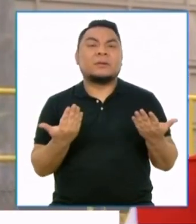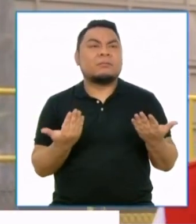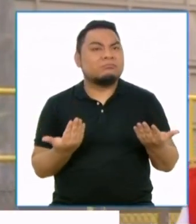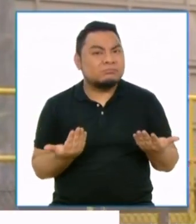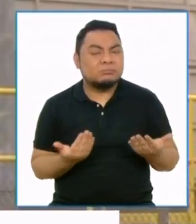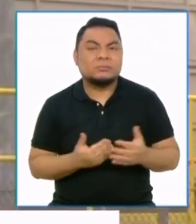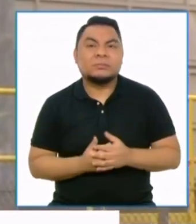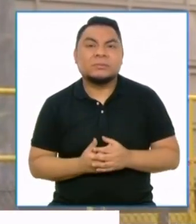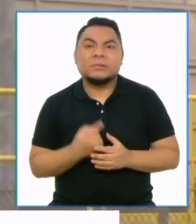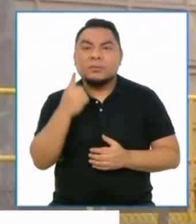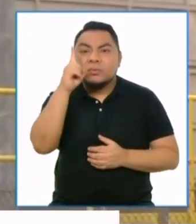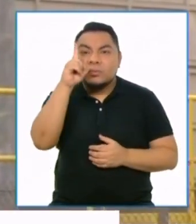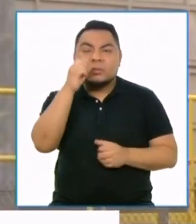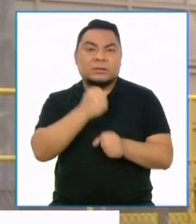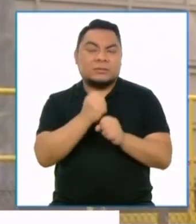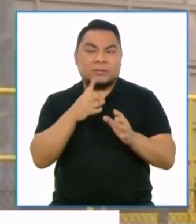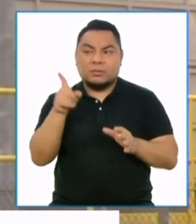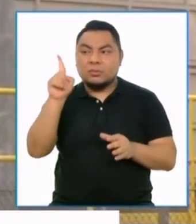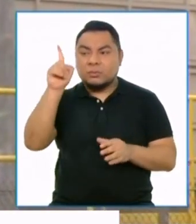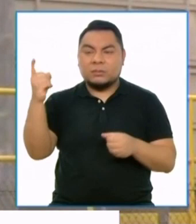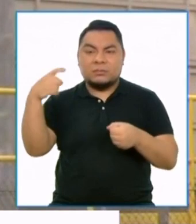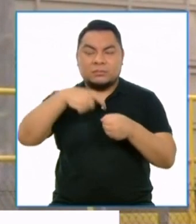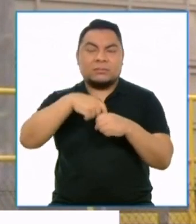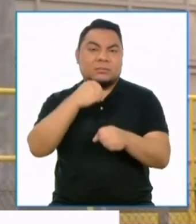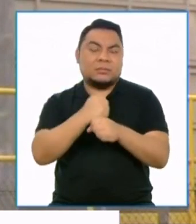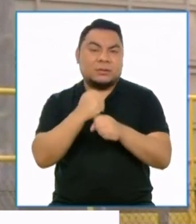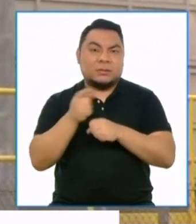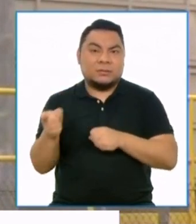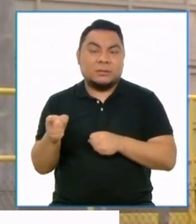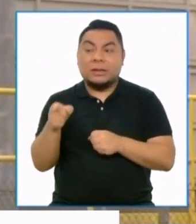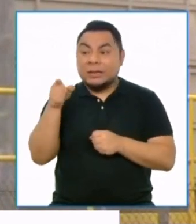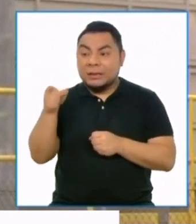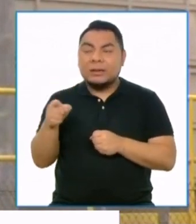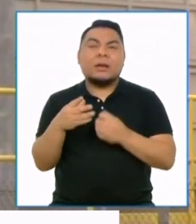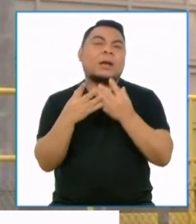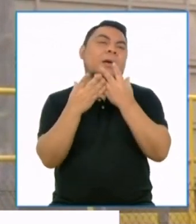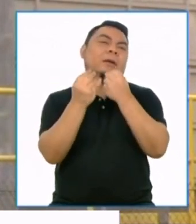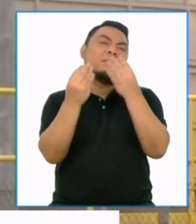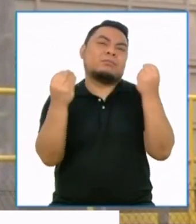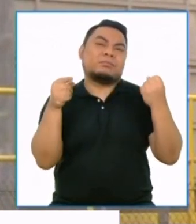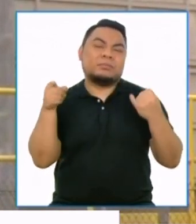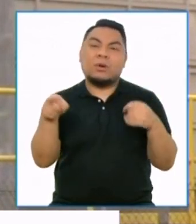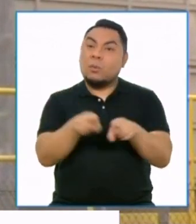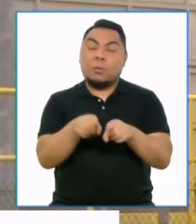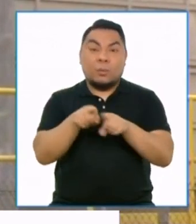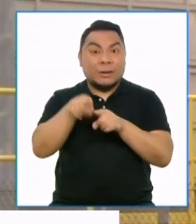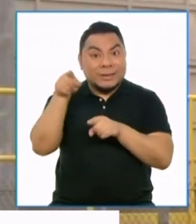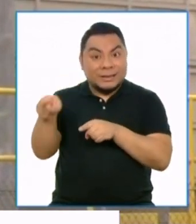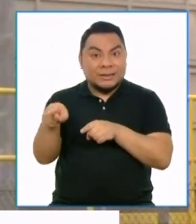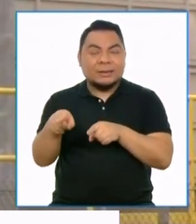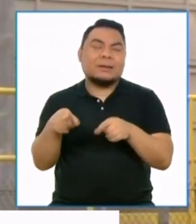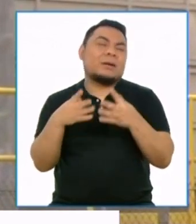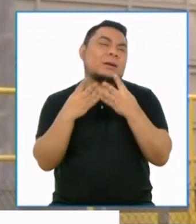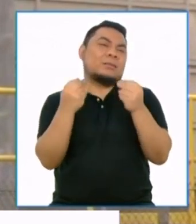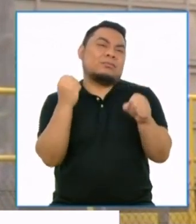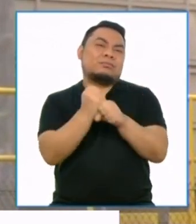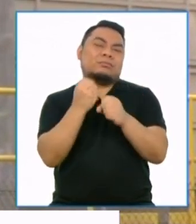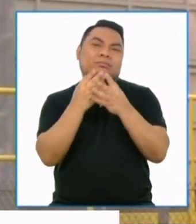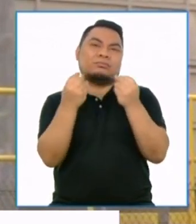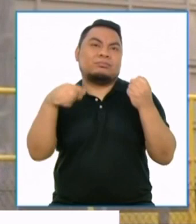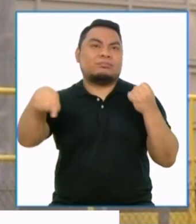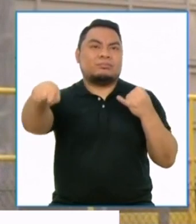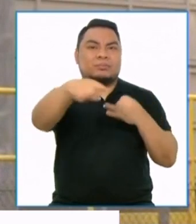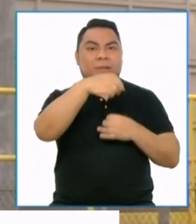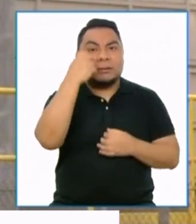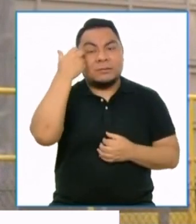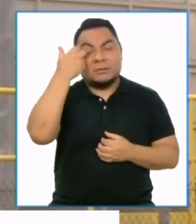miles, solamente en la misma modalidad, nos dio la información el Ministerio de Trabajo, que hay 40.000. Que se haga una